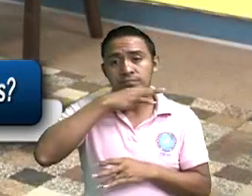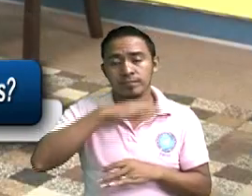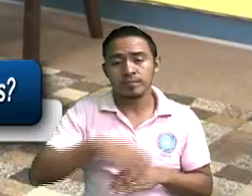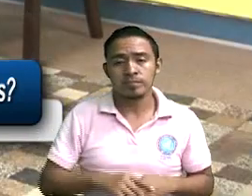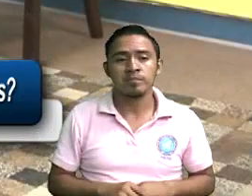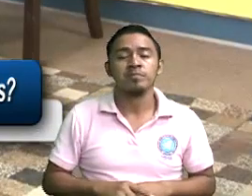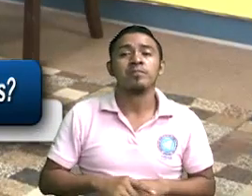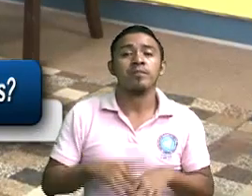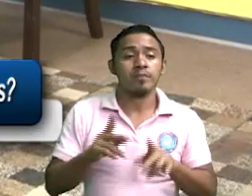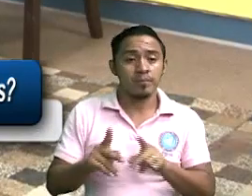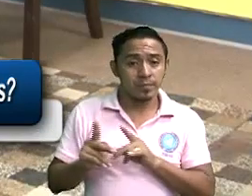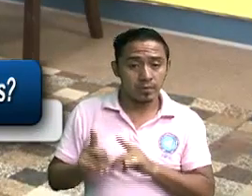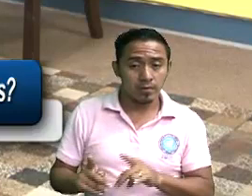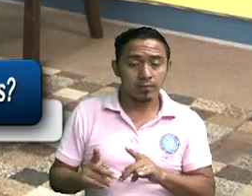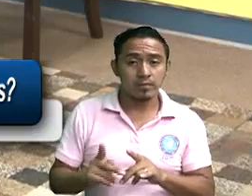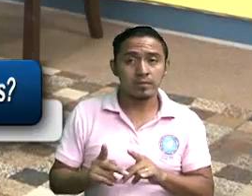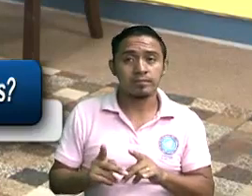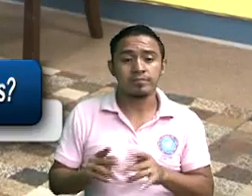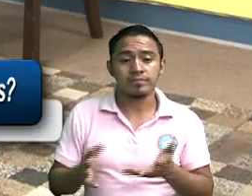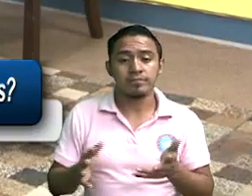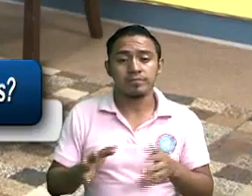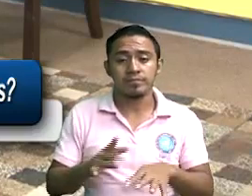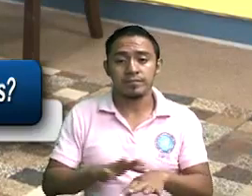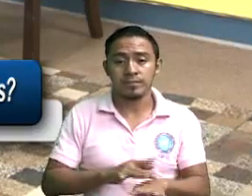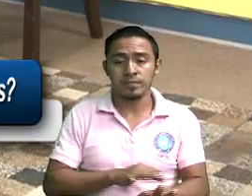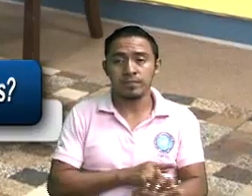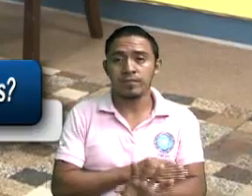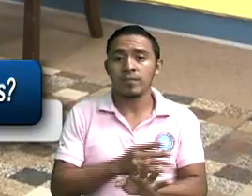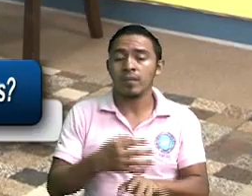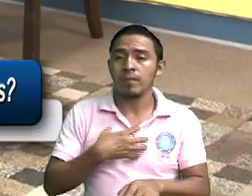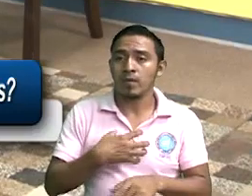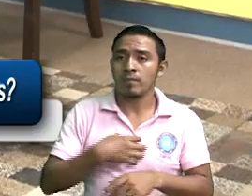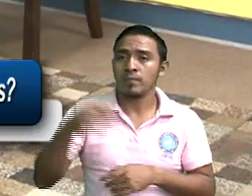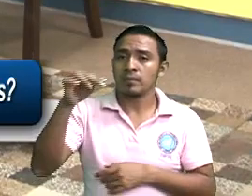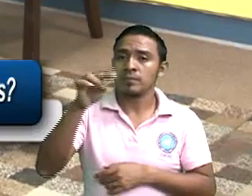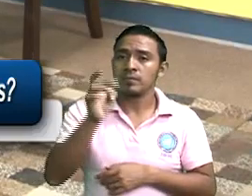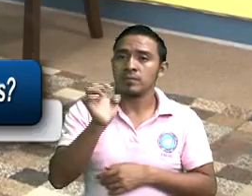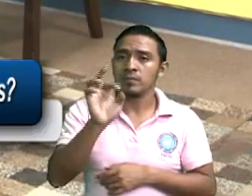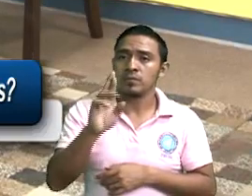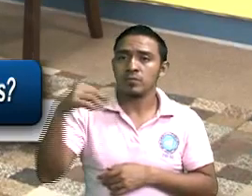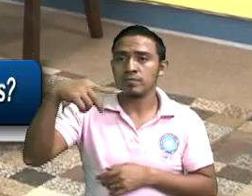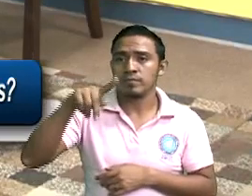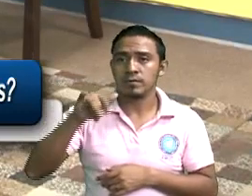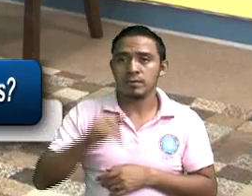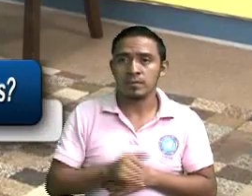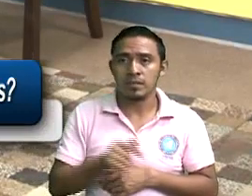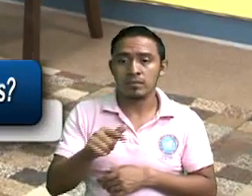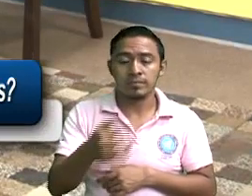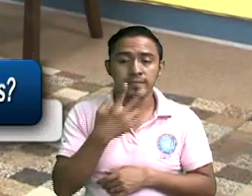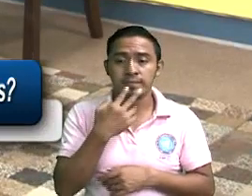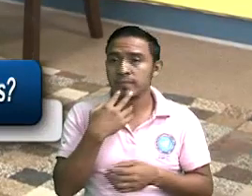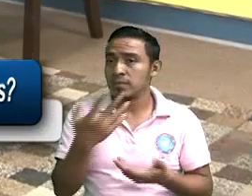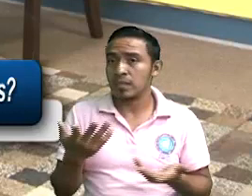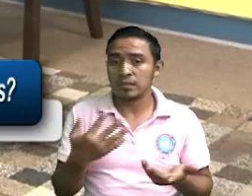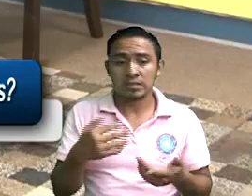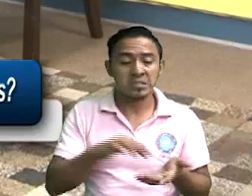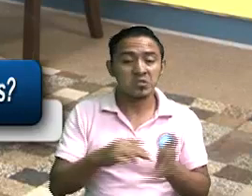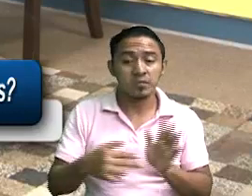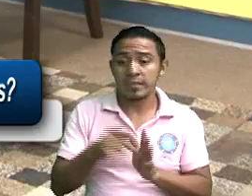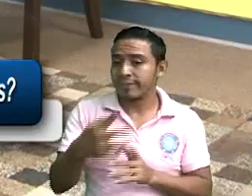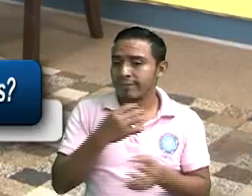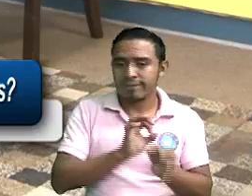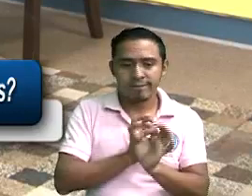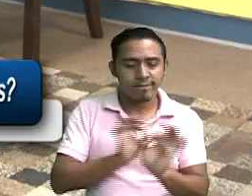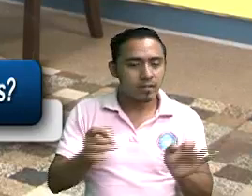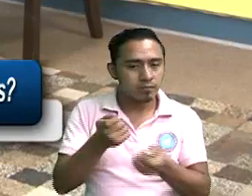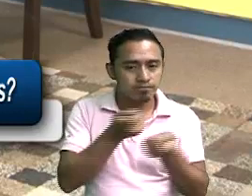paciente diabético llega a tener neuropatía diabética, habla de que ese paciente no ha tenido un buen control de